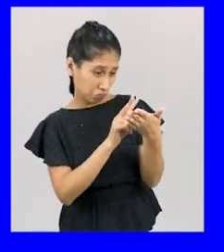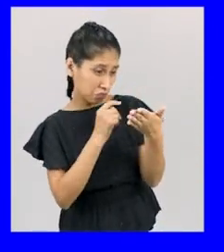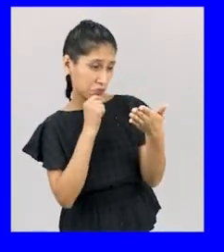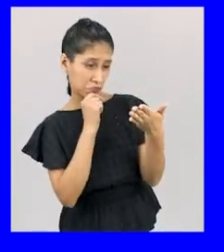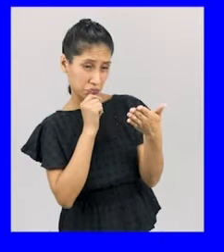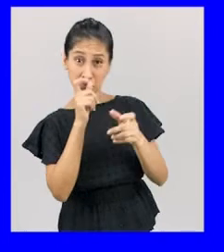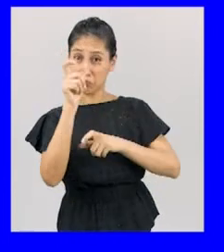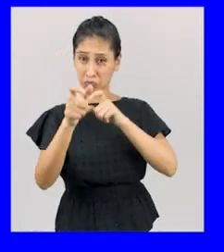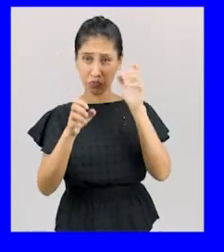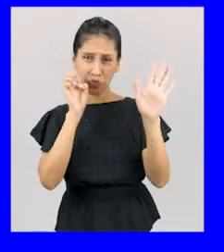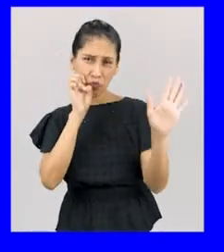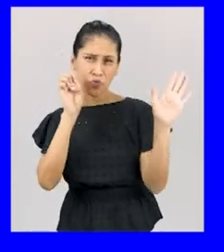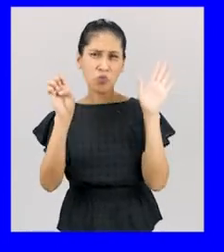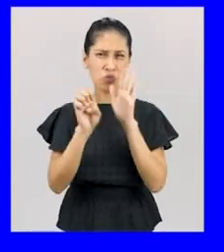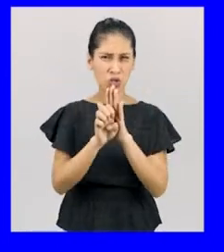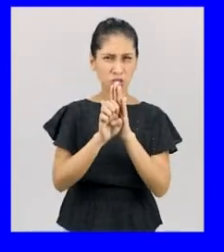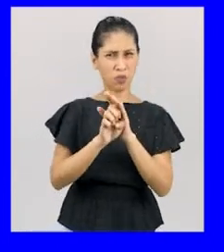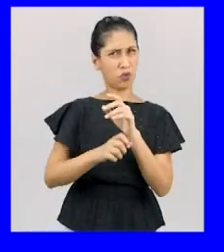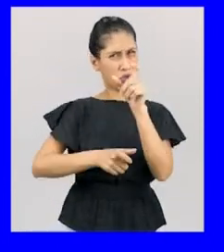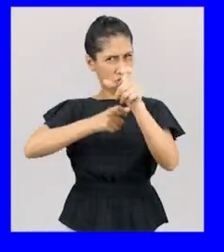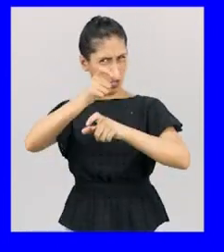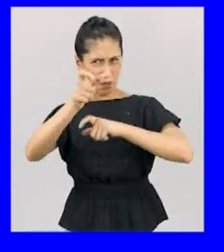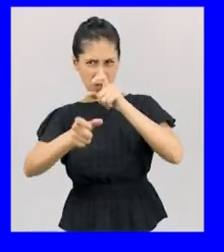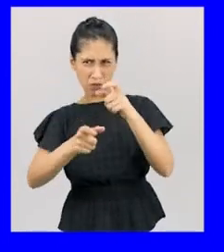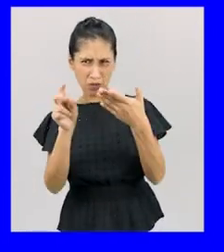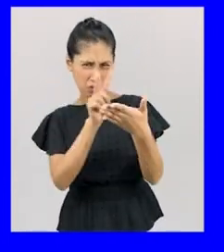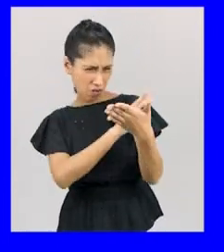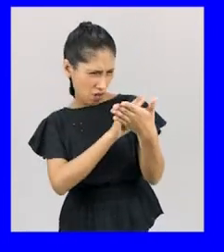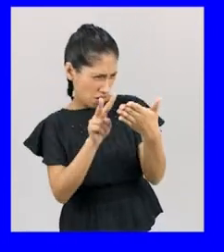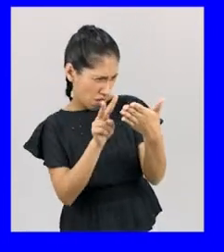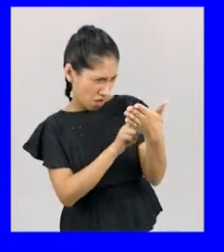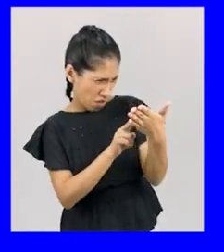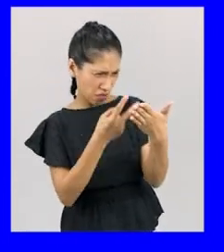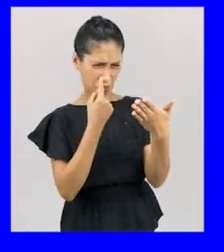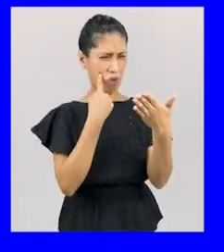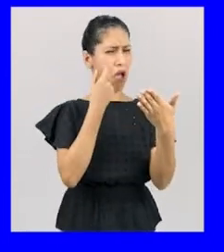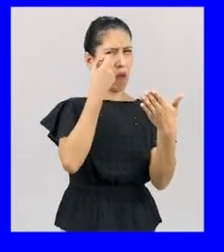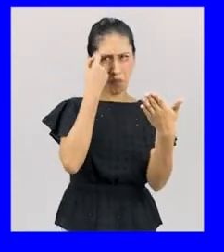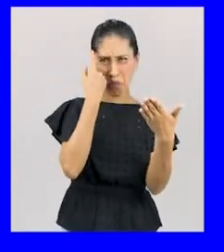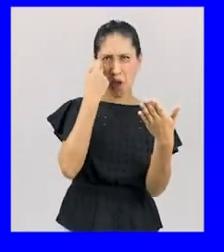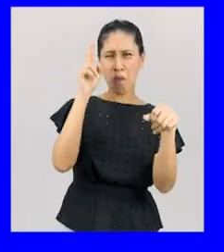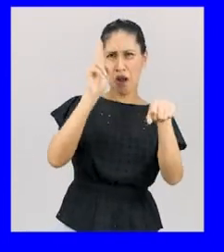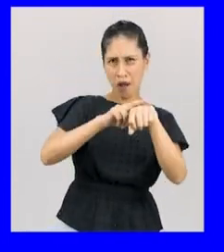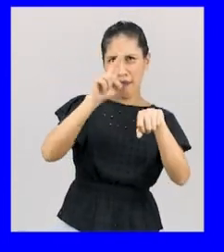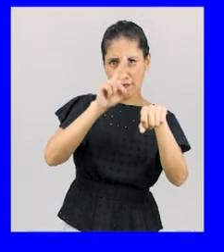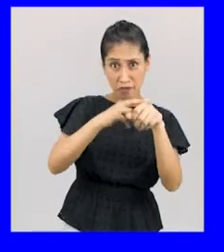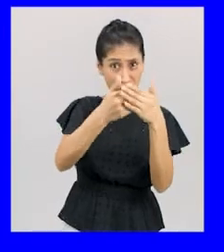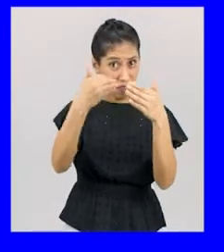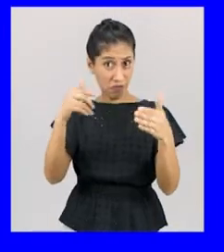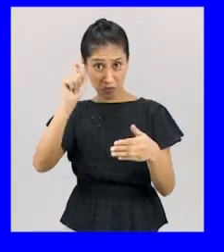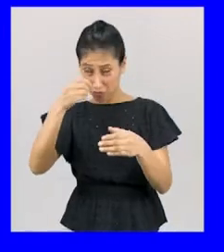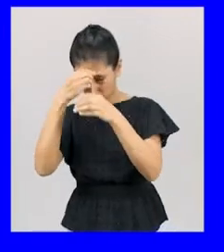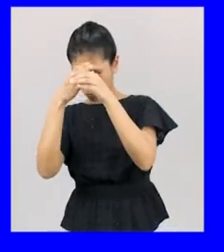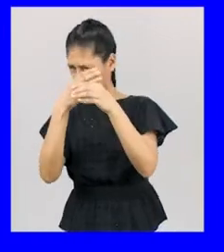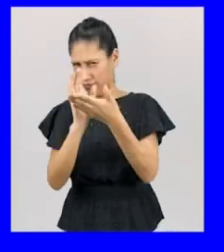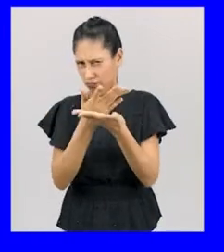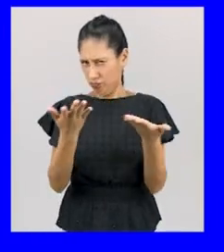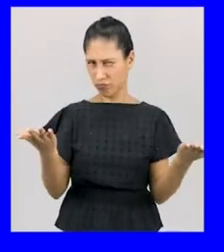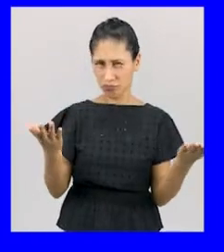conocimientos previos sobre el tema. Por ejemplo, los textos escolares, los folletos explicativos o las